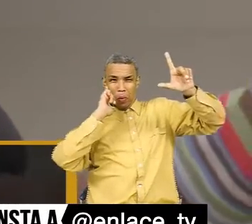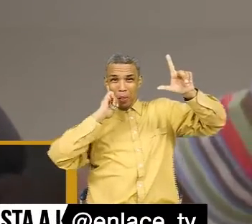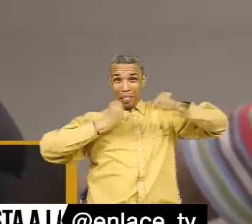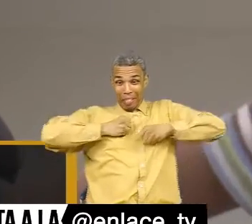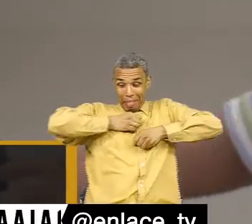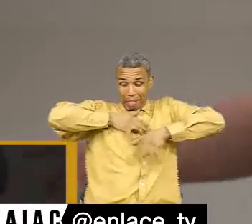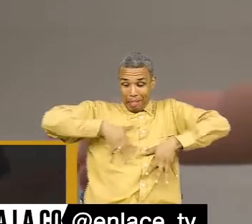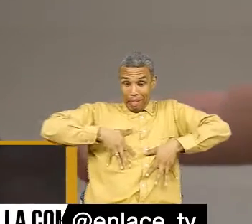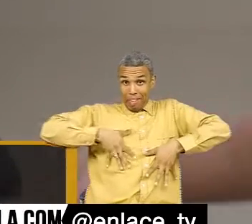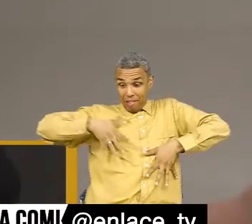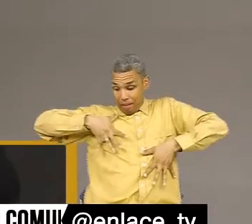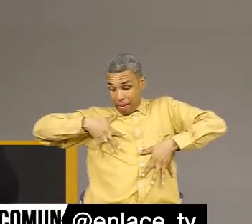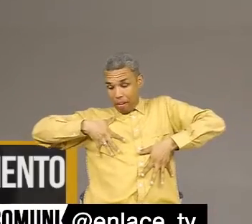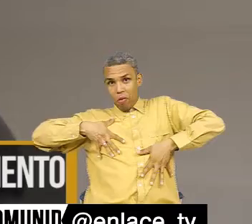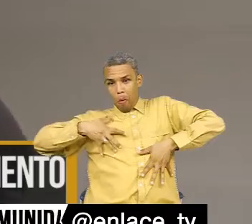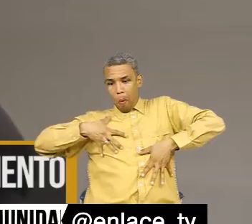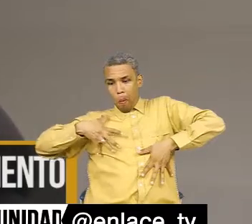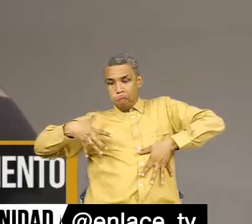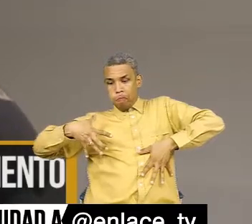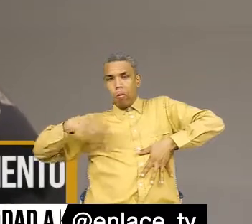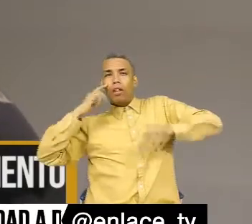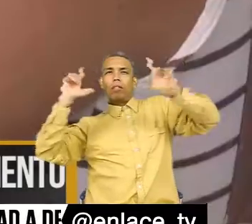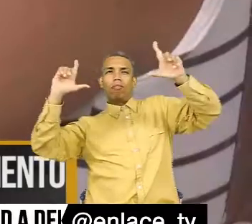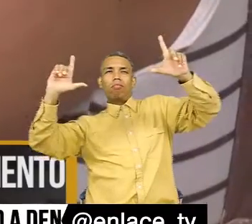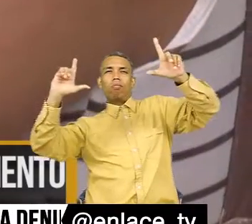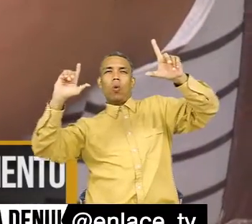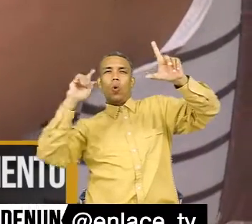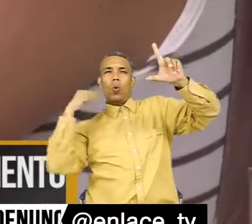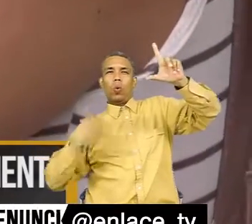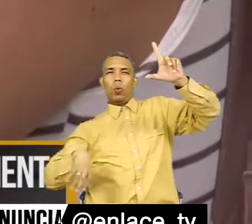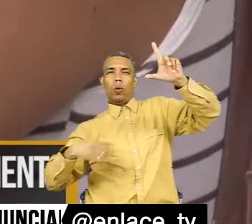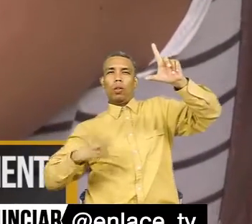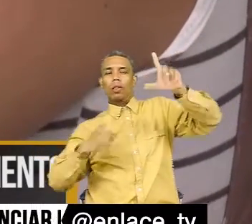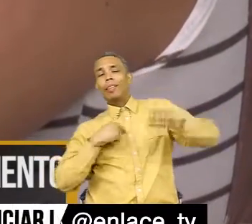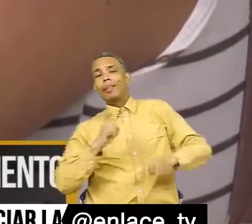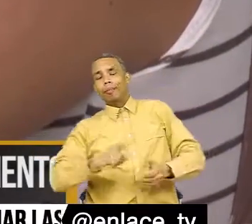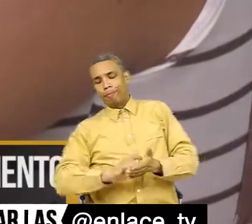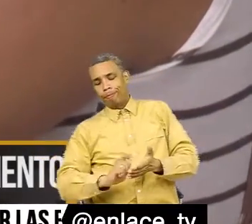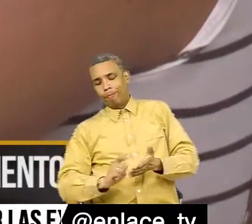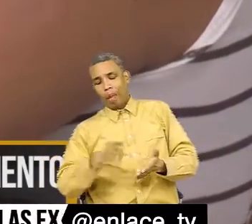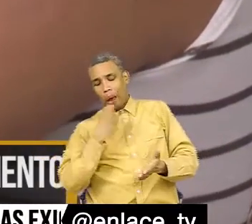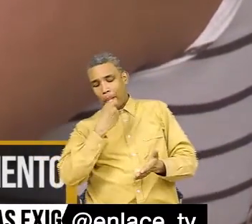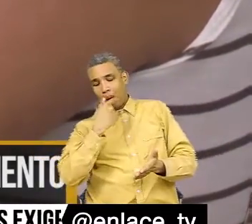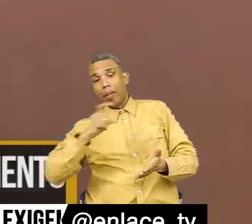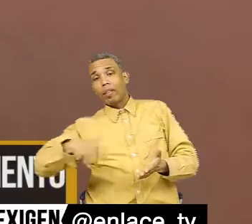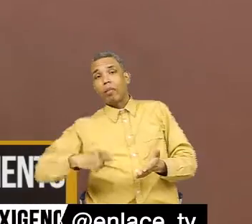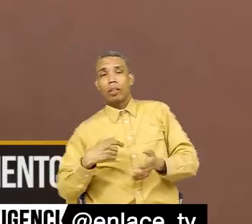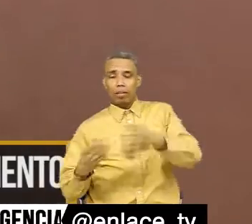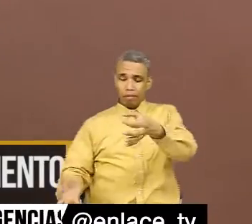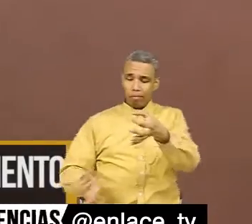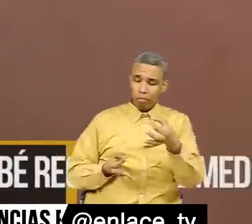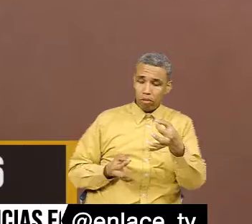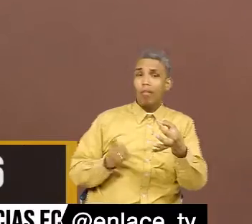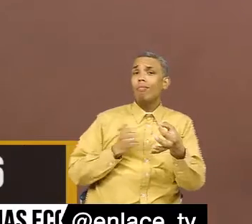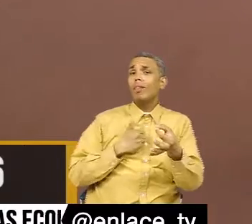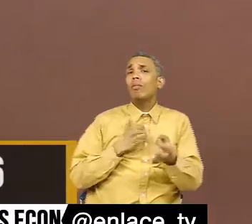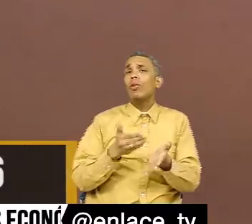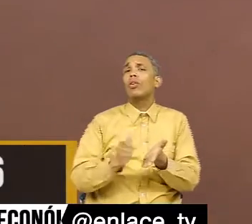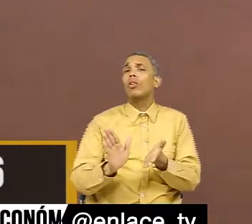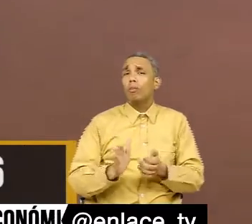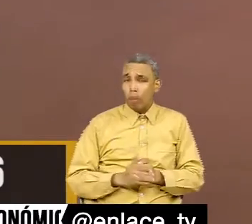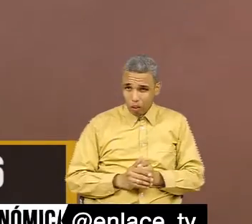medicamentos no los cubre el POS porque son muy caros. ¿Qué clase de medicamento? Trileltaz suspensión 60